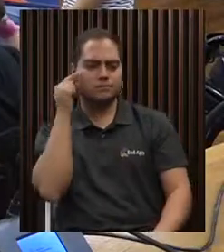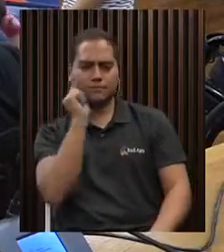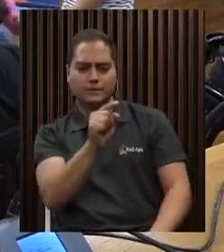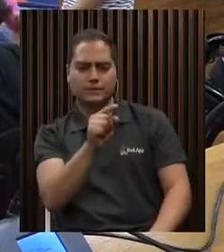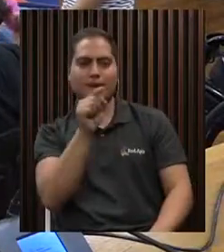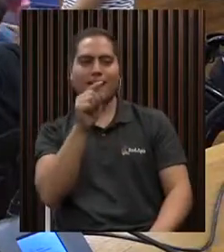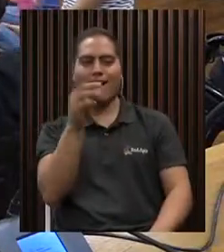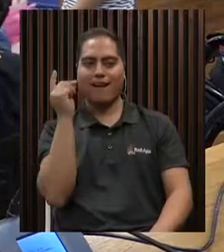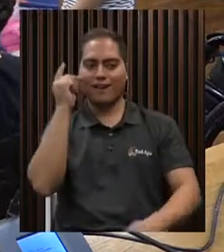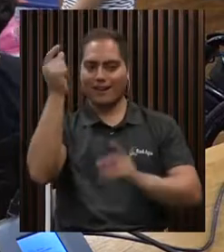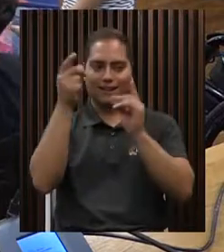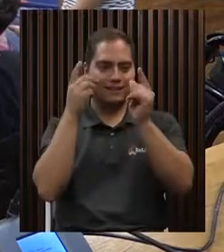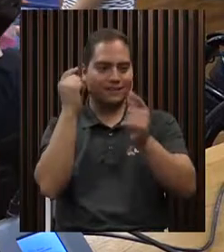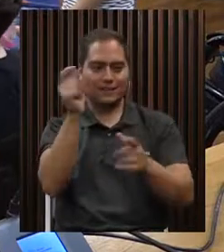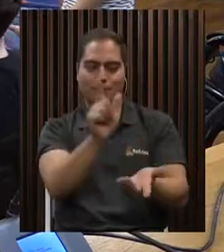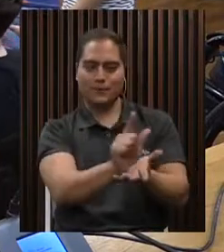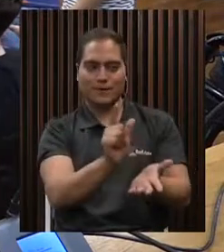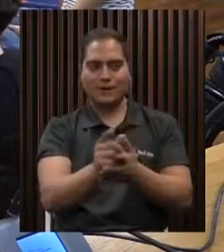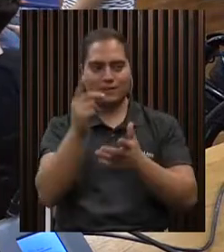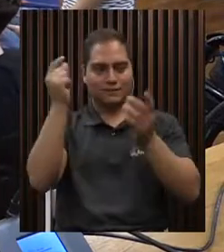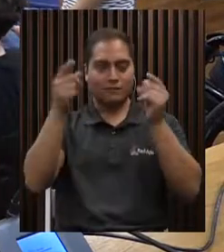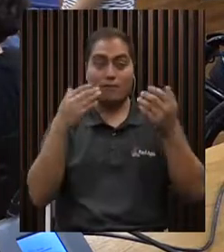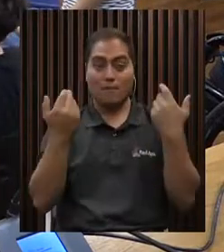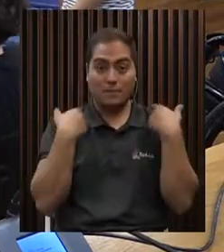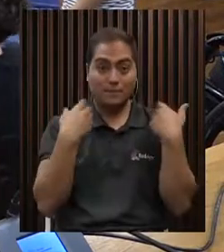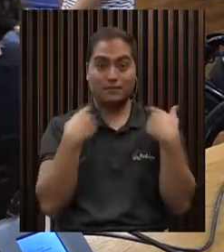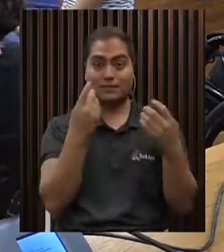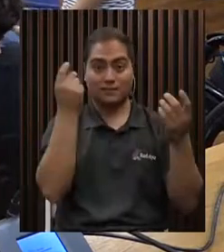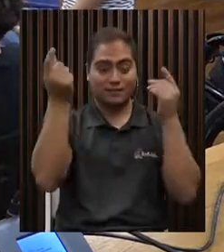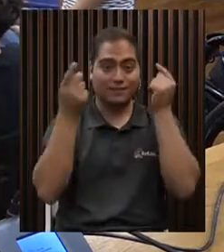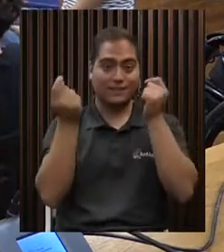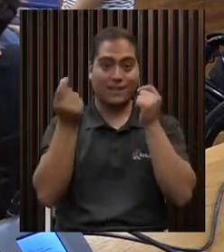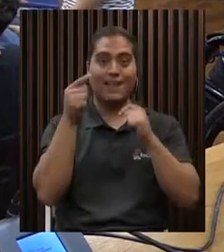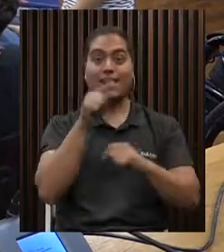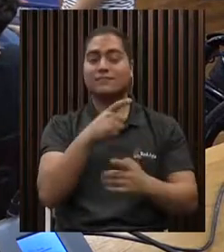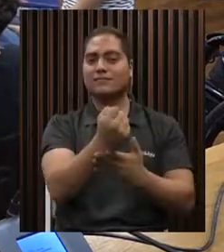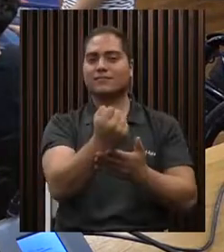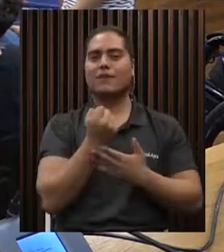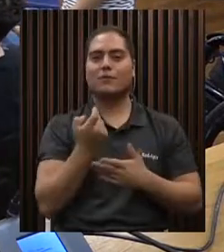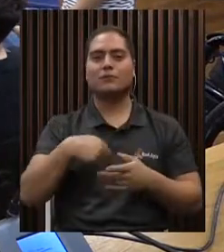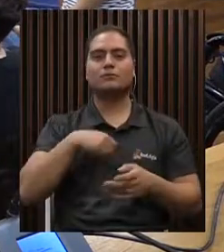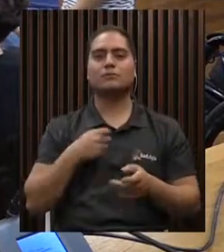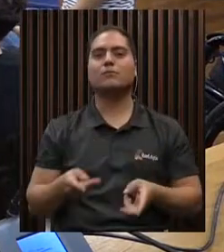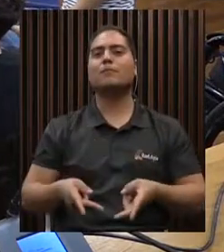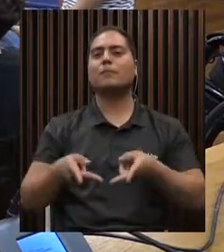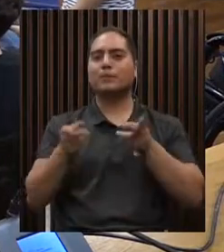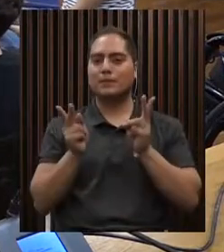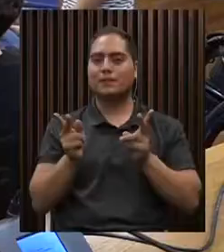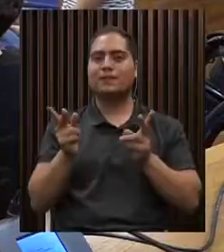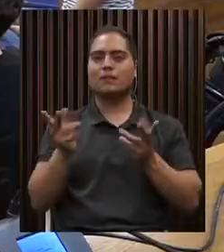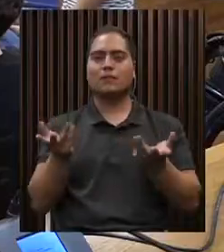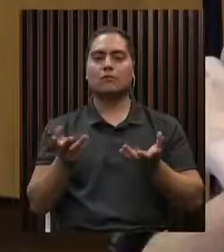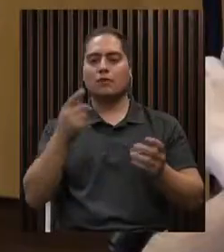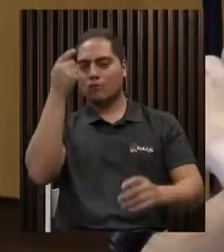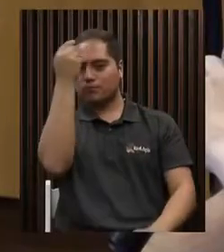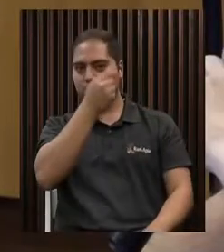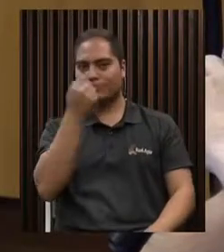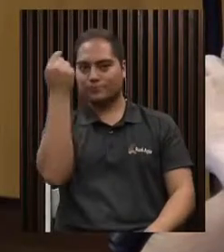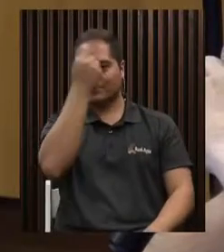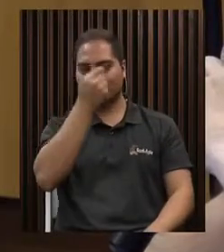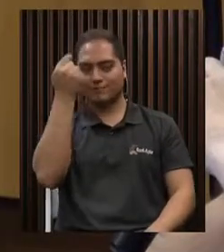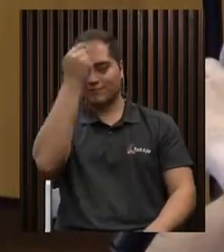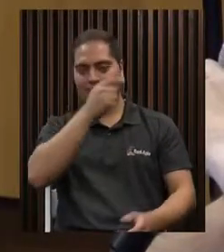sector creativo y como práctica creativa, nos permite, cierto, de alguna forma preocuparnos del desafío que nos presenta, pero a la